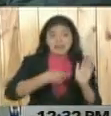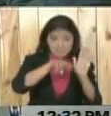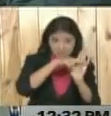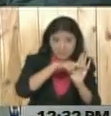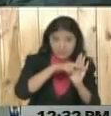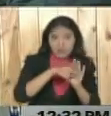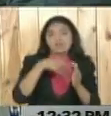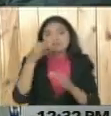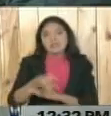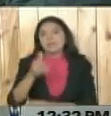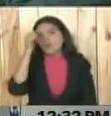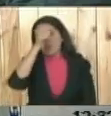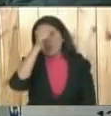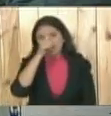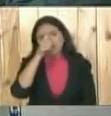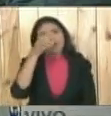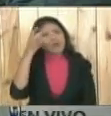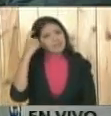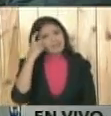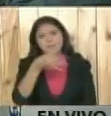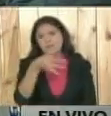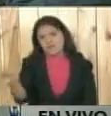los domingos, porque el domingo es el día, ¿vale?